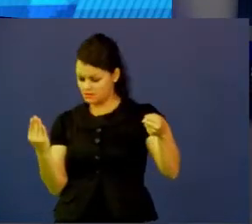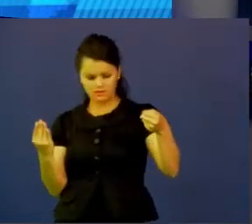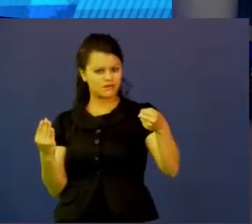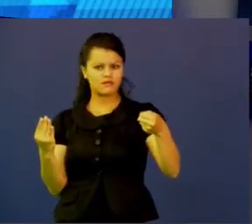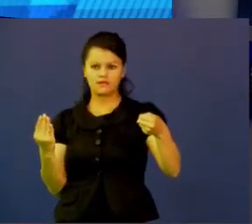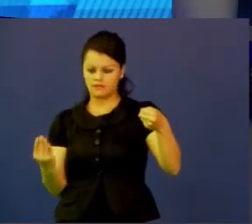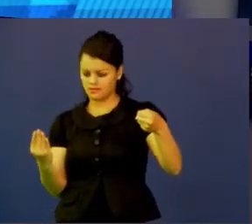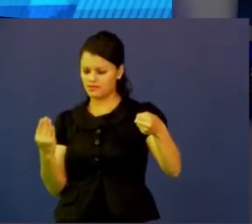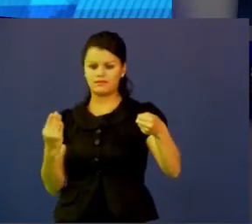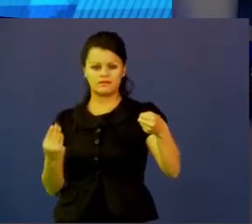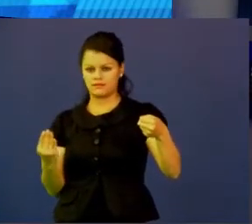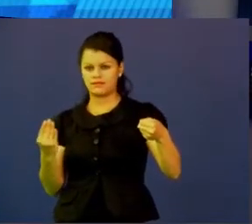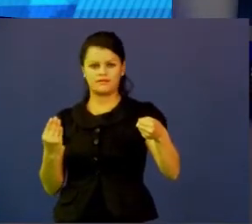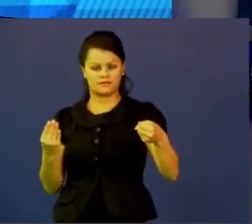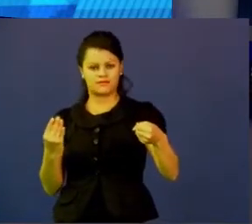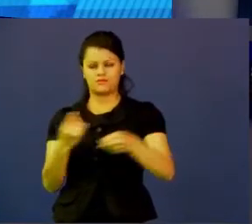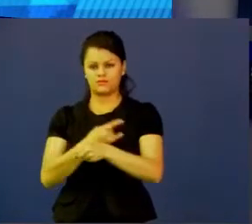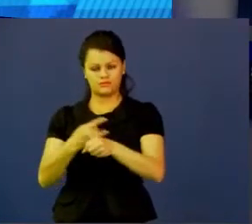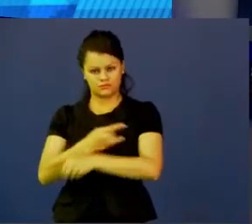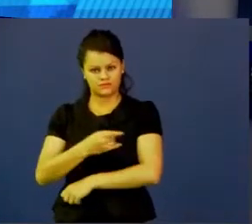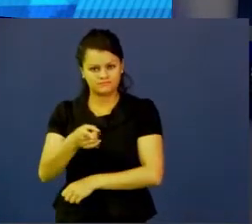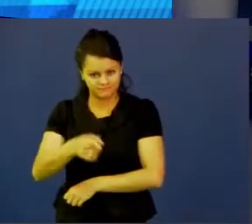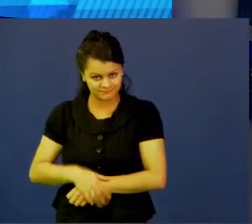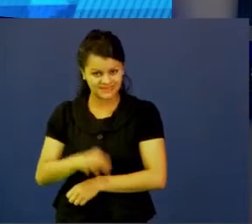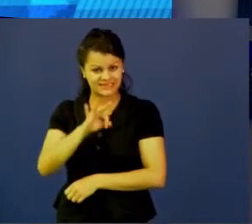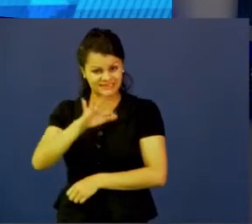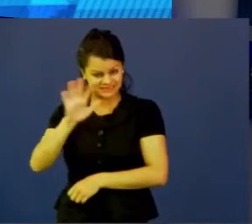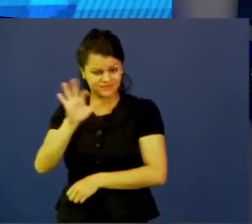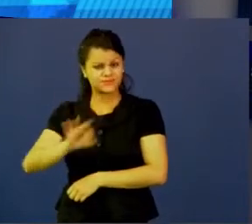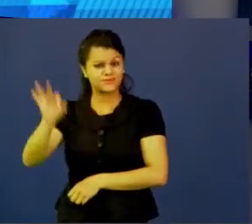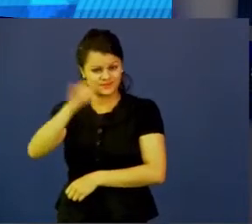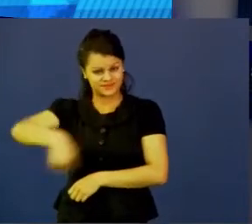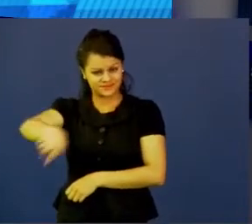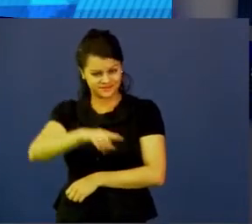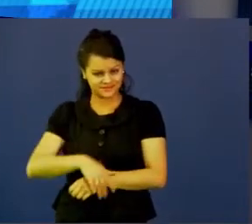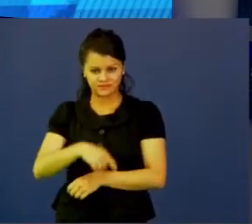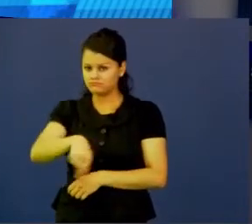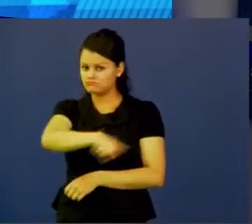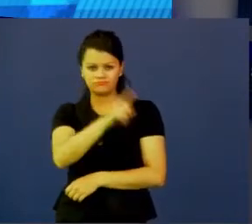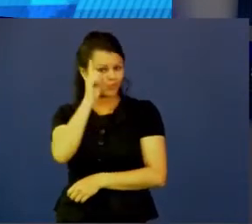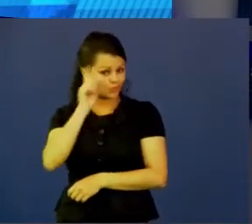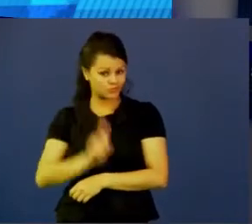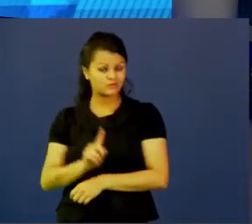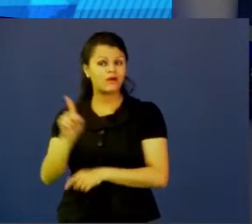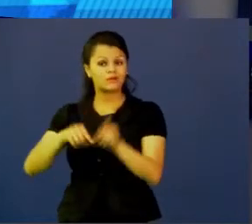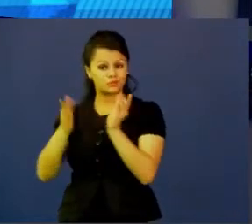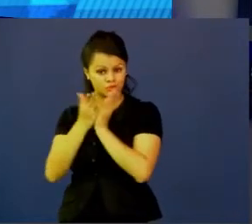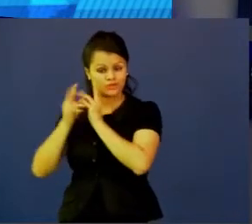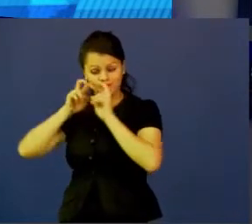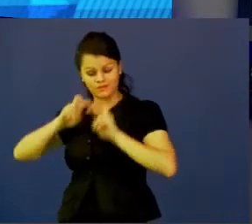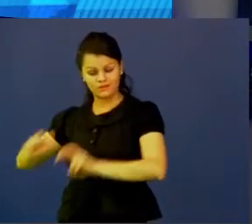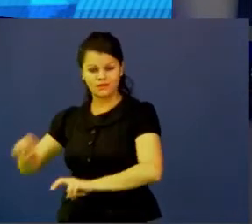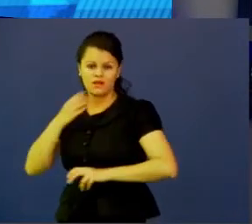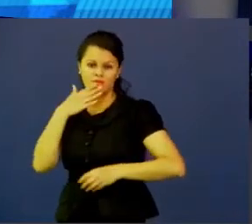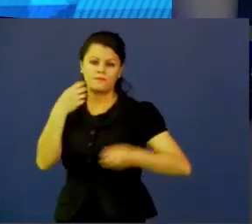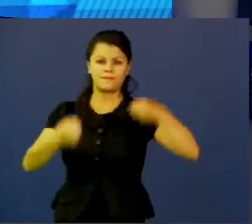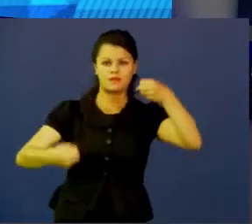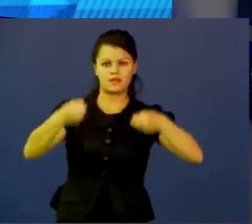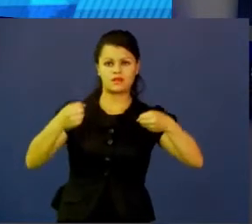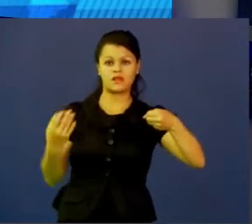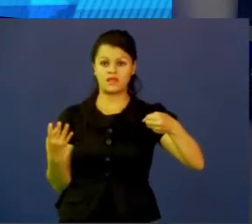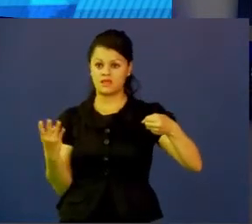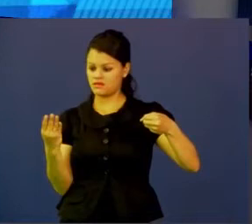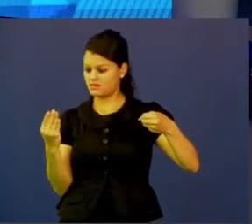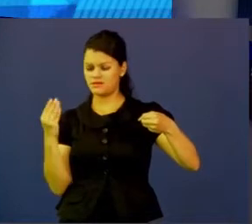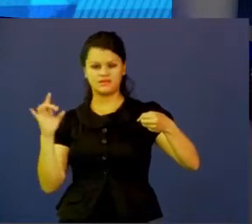manejaban. Esta gente no sabe que hay estudios que dicen que manejar y chatear, por ejemplo, o usar el dispositivo móvil al